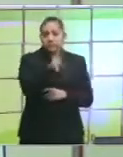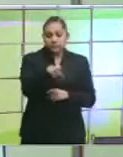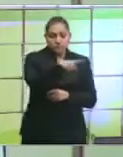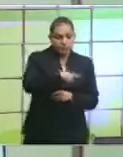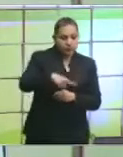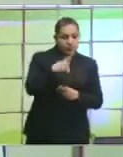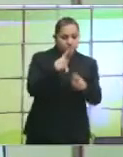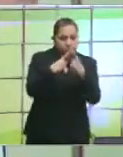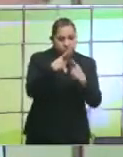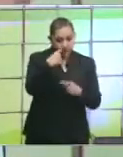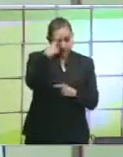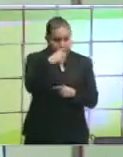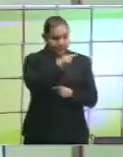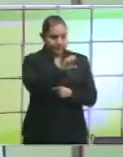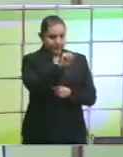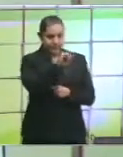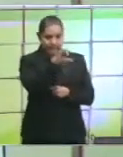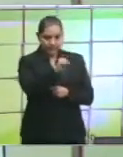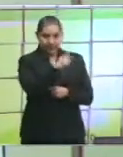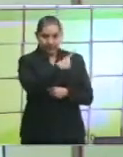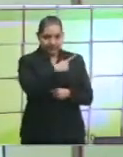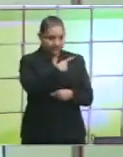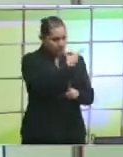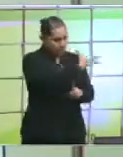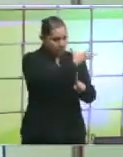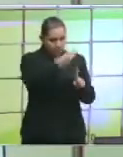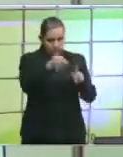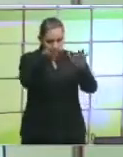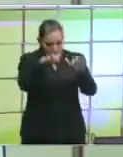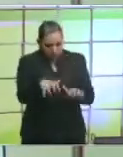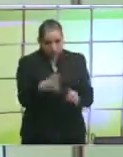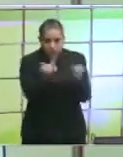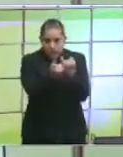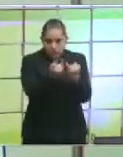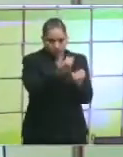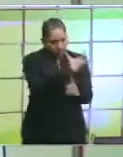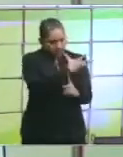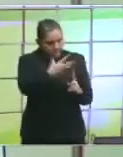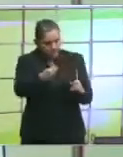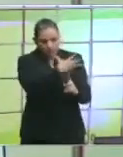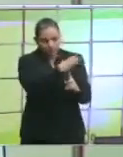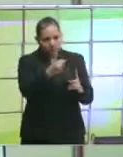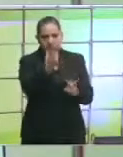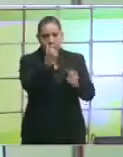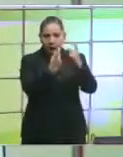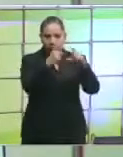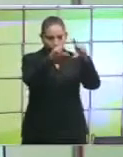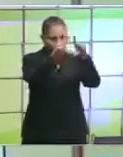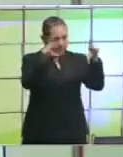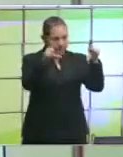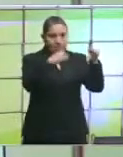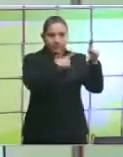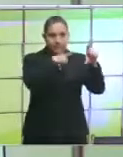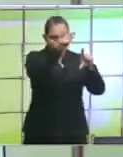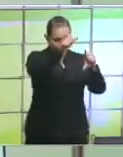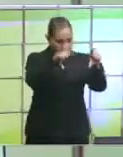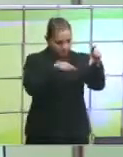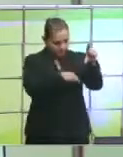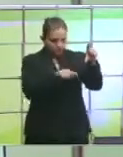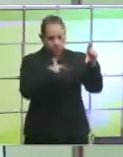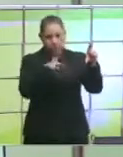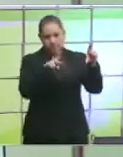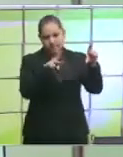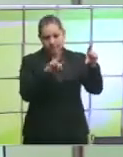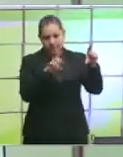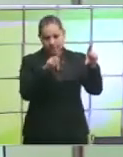las tesis no tenían que transcribir se todas las tesis mandar a algunos elementos a nota pie de página y esto sí me parece que le ha dado no